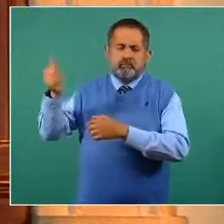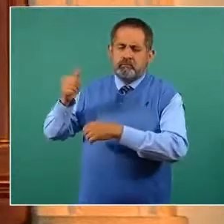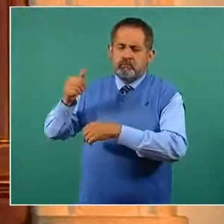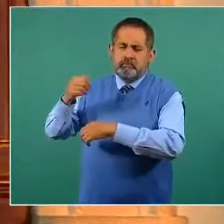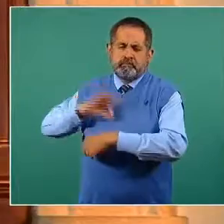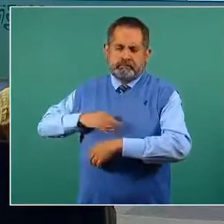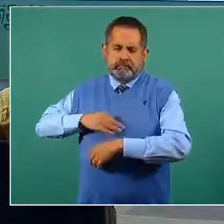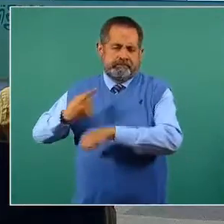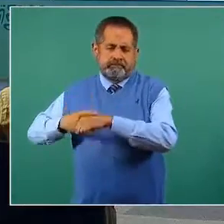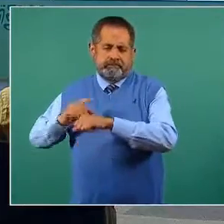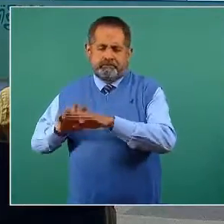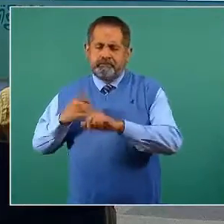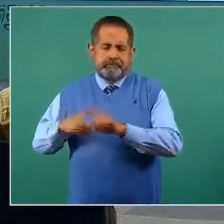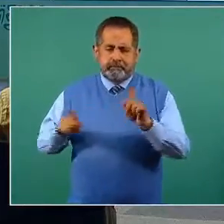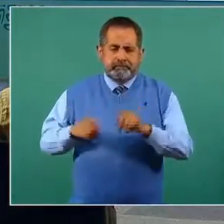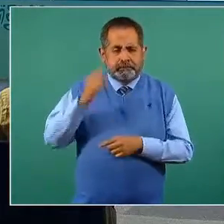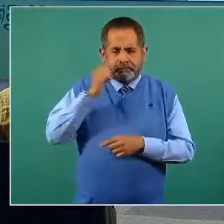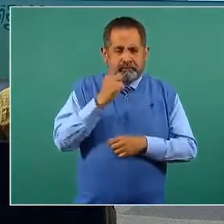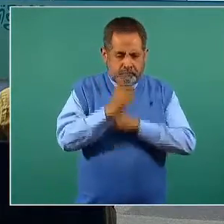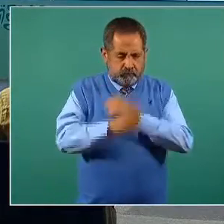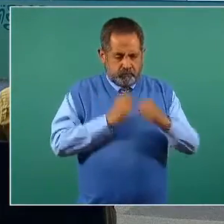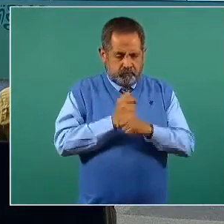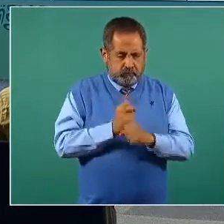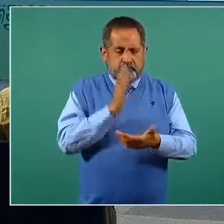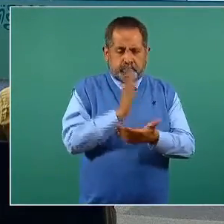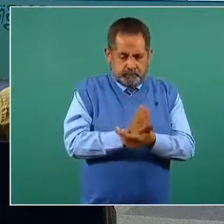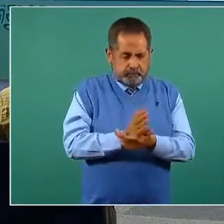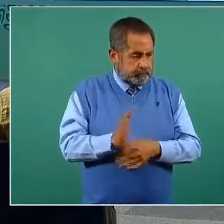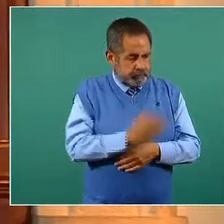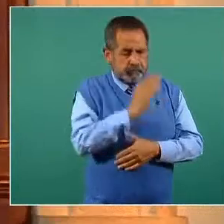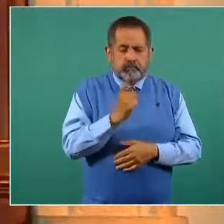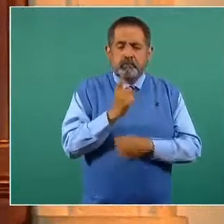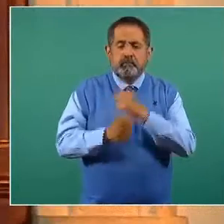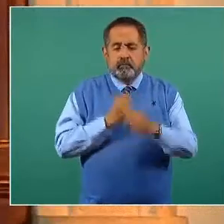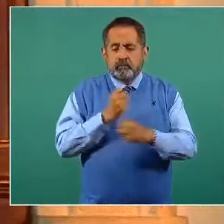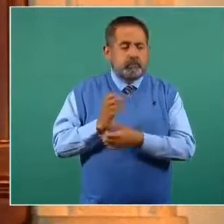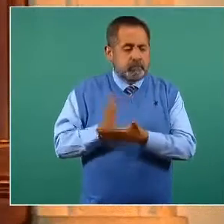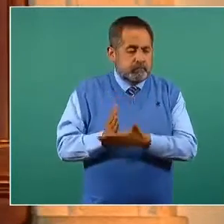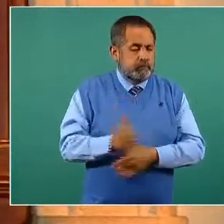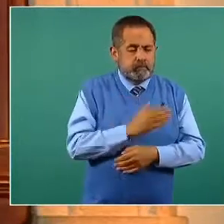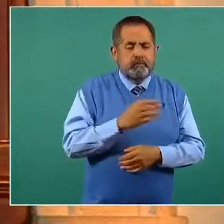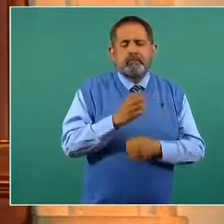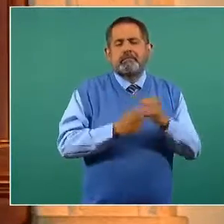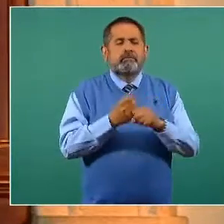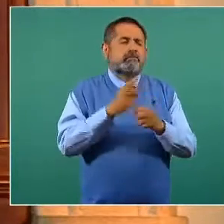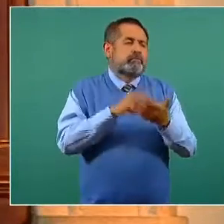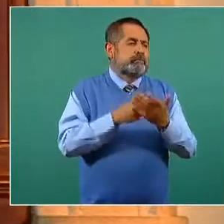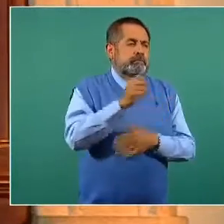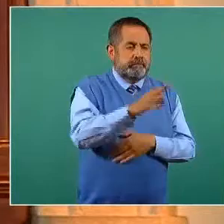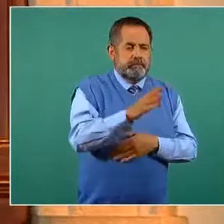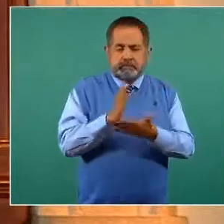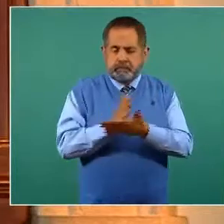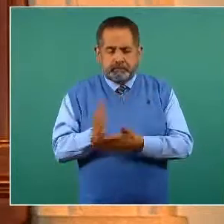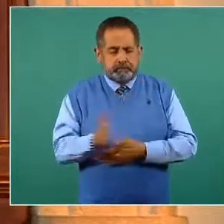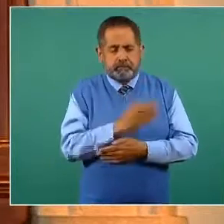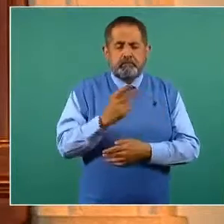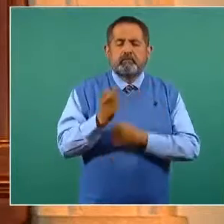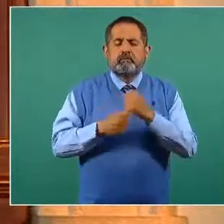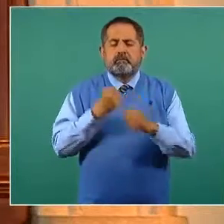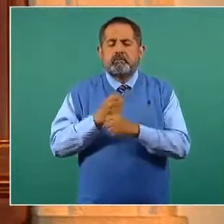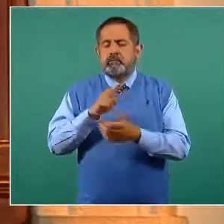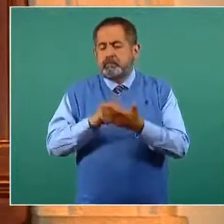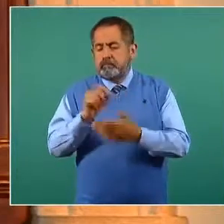en donde ustedes cuando revisan las estadísticas van a ver cuántos casos ocurrieron en el 2019, cuántos en el 2020